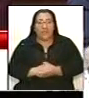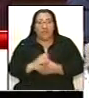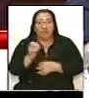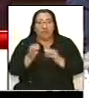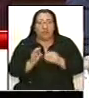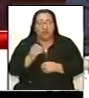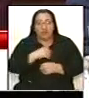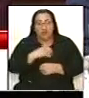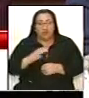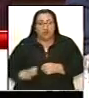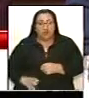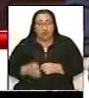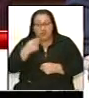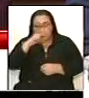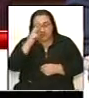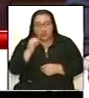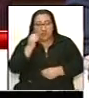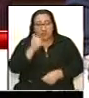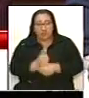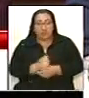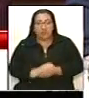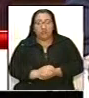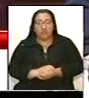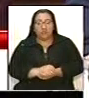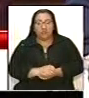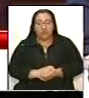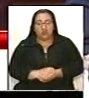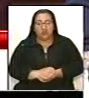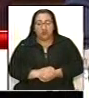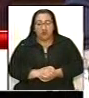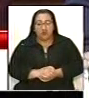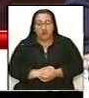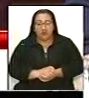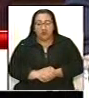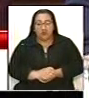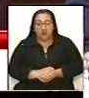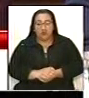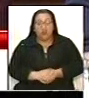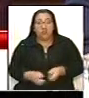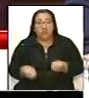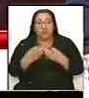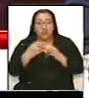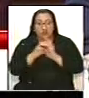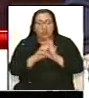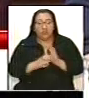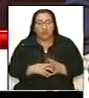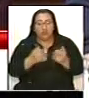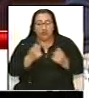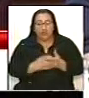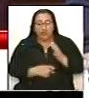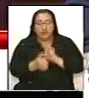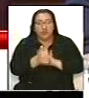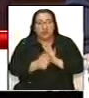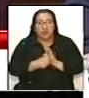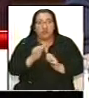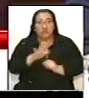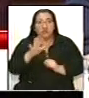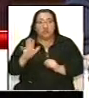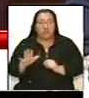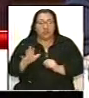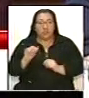presupuesto de la República, hay una obligación. Y esta obligación nos indica la Constitución actual que el artículo